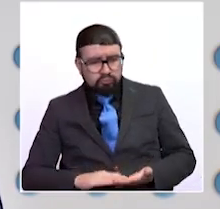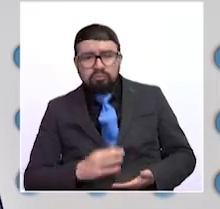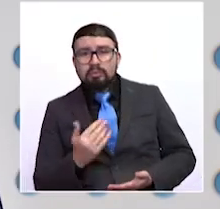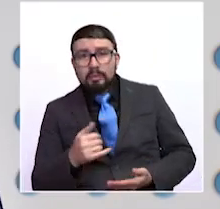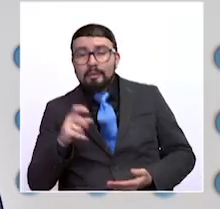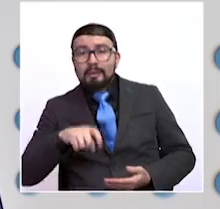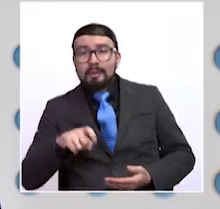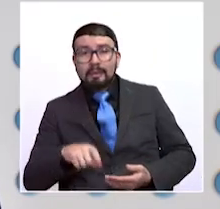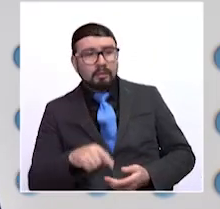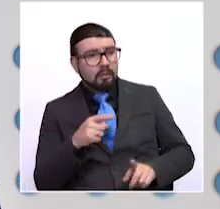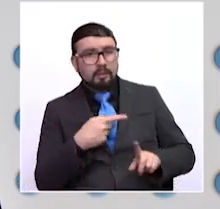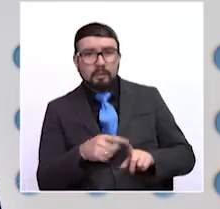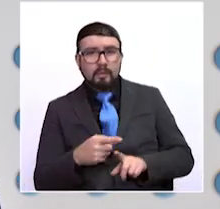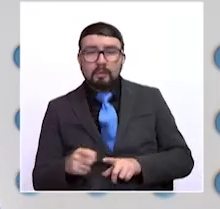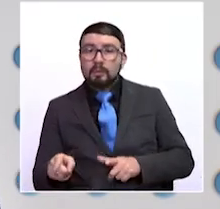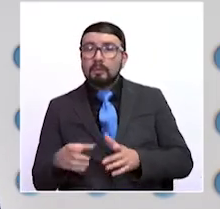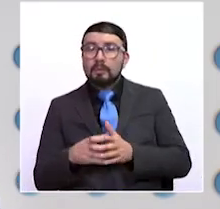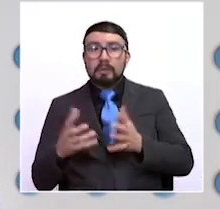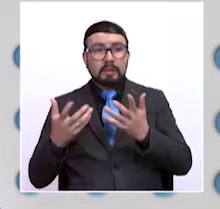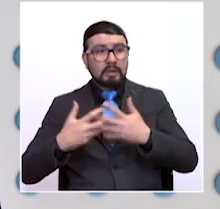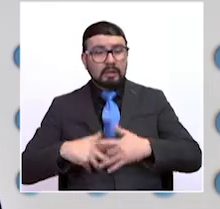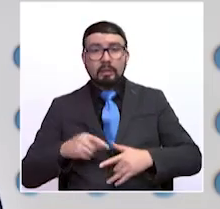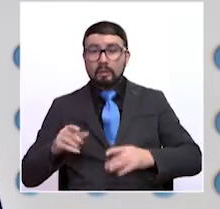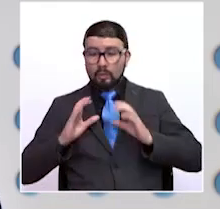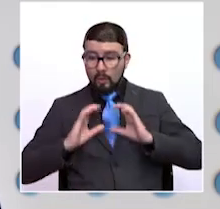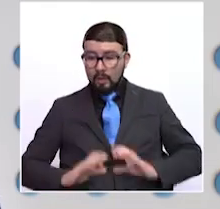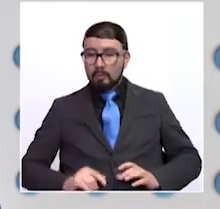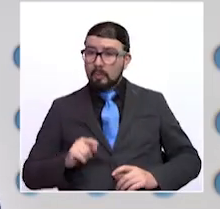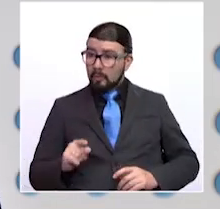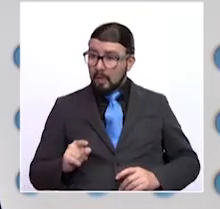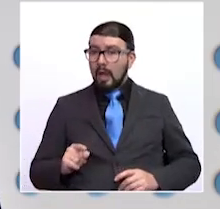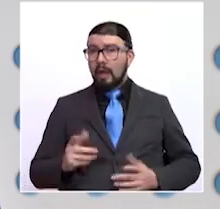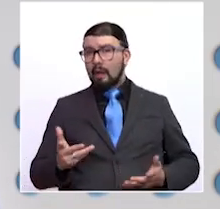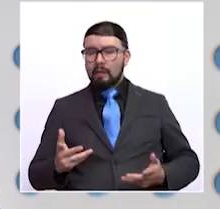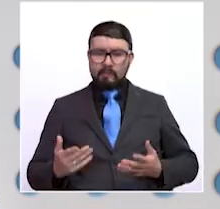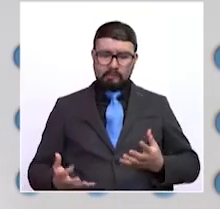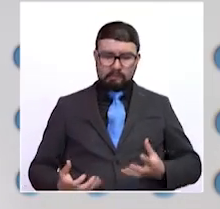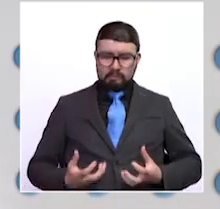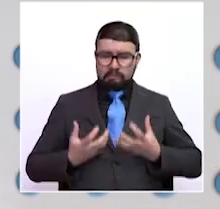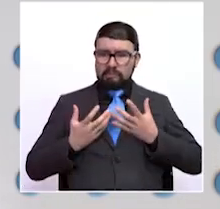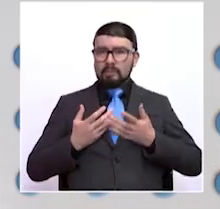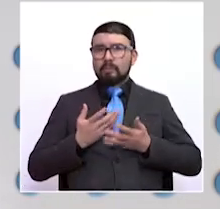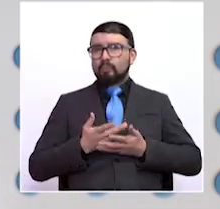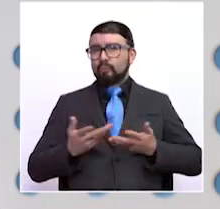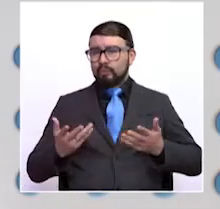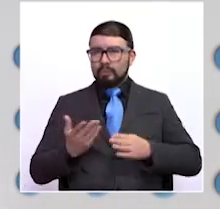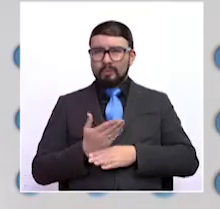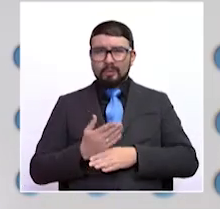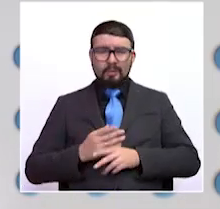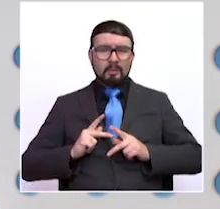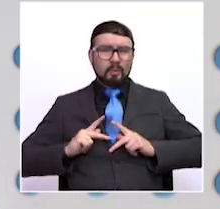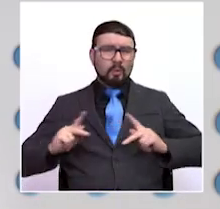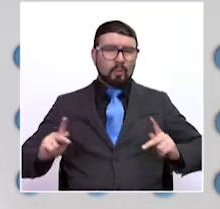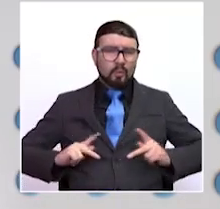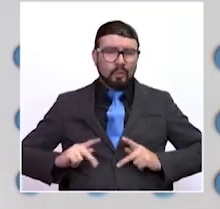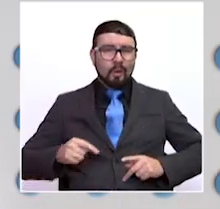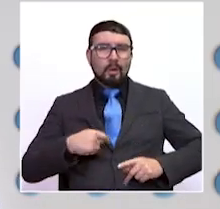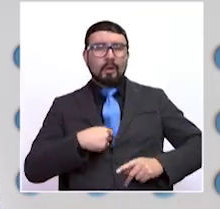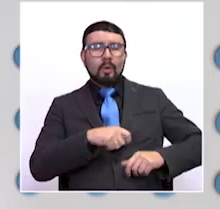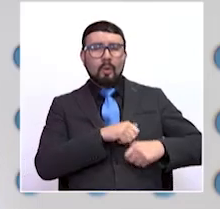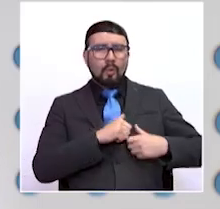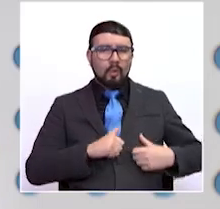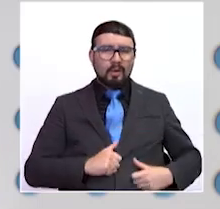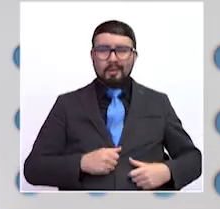para todos los sistemas del cuerpo que están afectados, porque se pueden afectar los pulmones, el corazón,